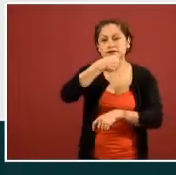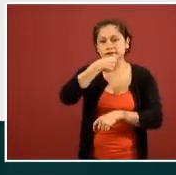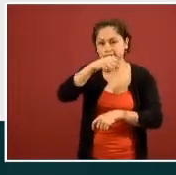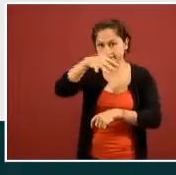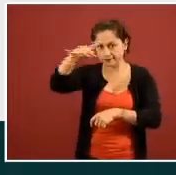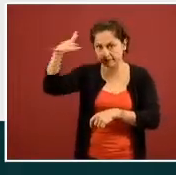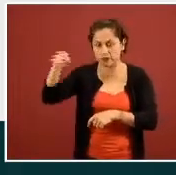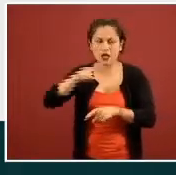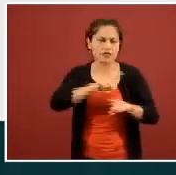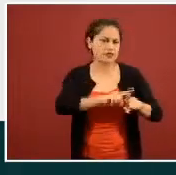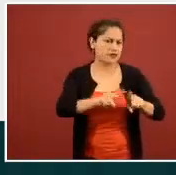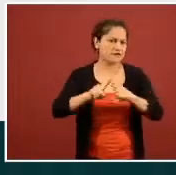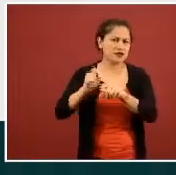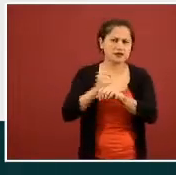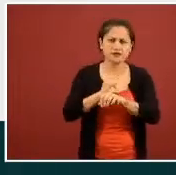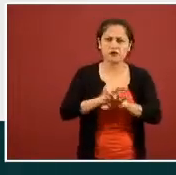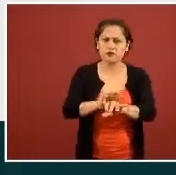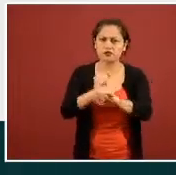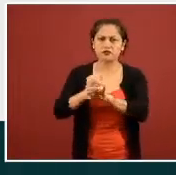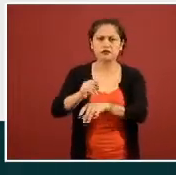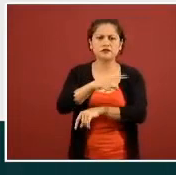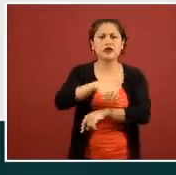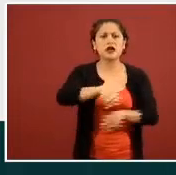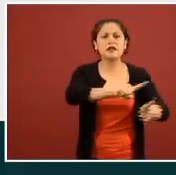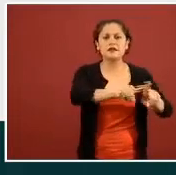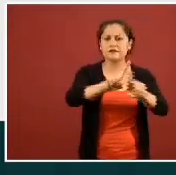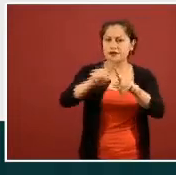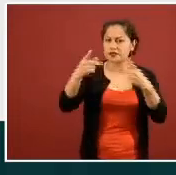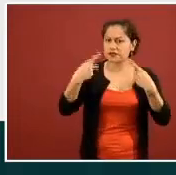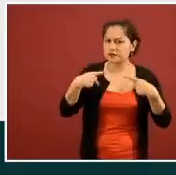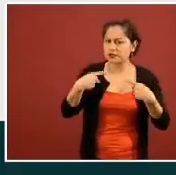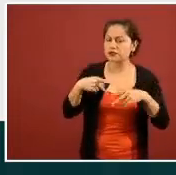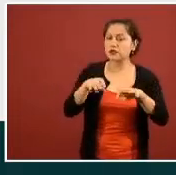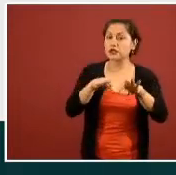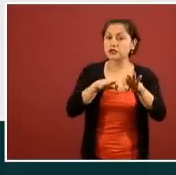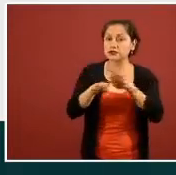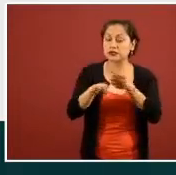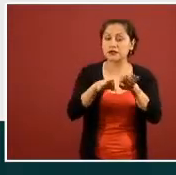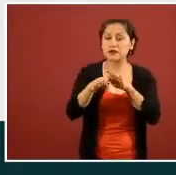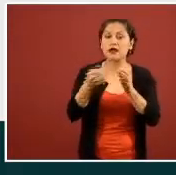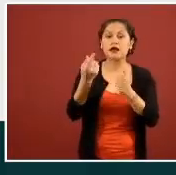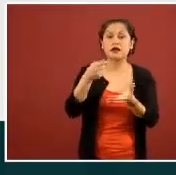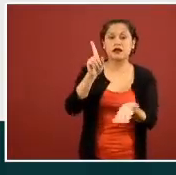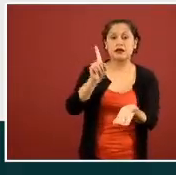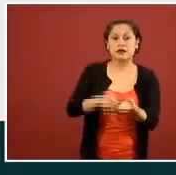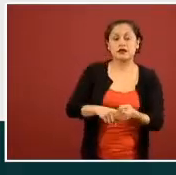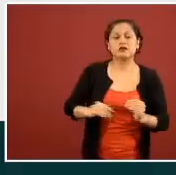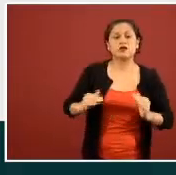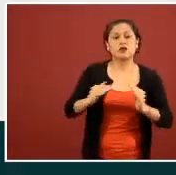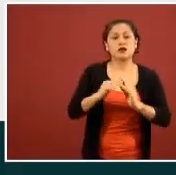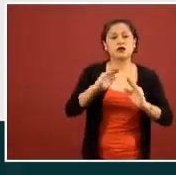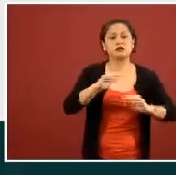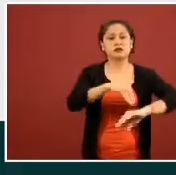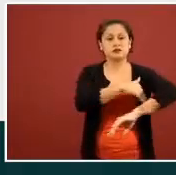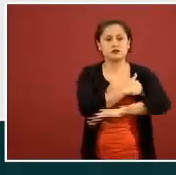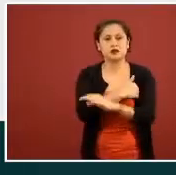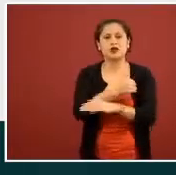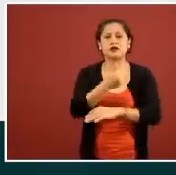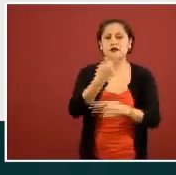en manuales para las casas de retiro, las casas en donde viven personas adultos mayores, cómo mitigar el